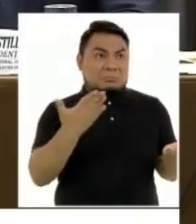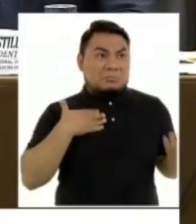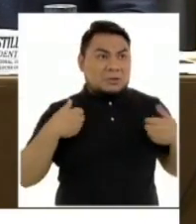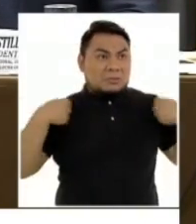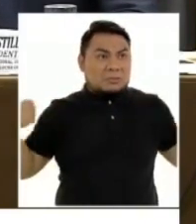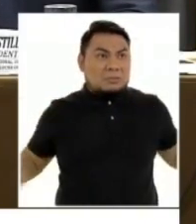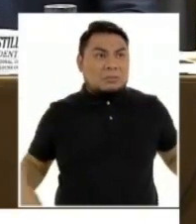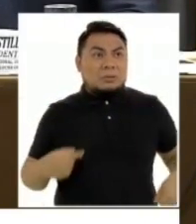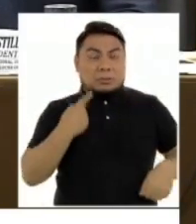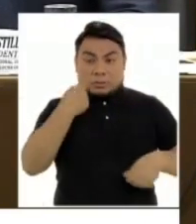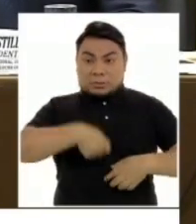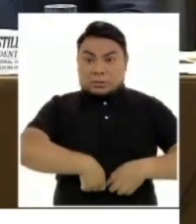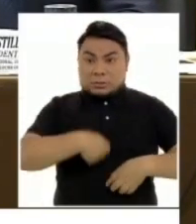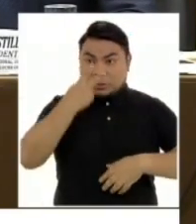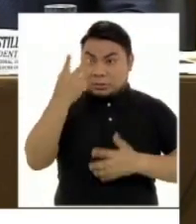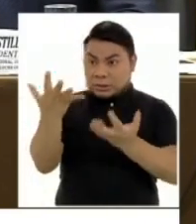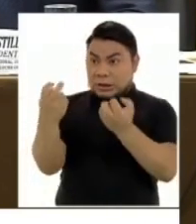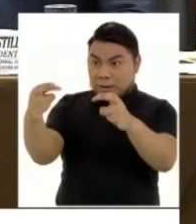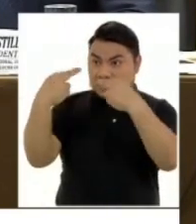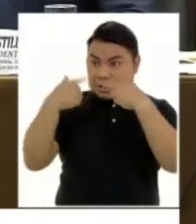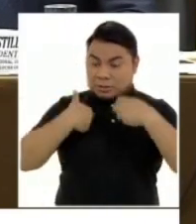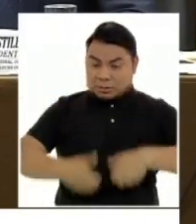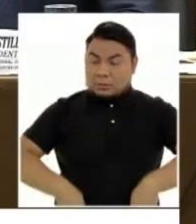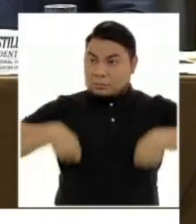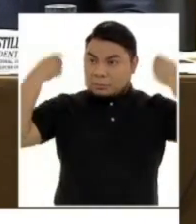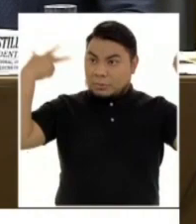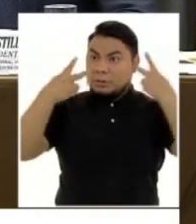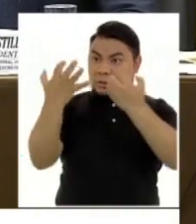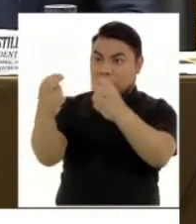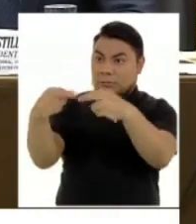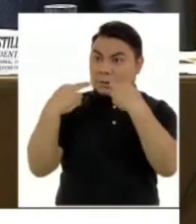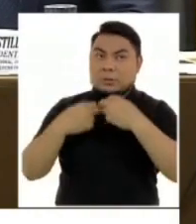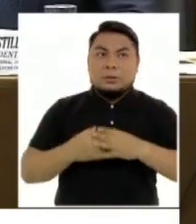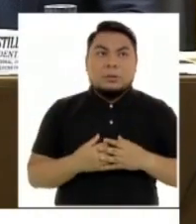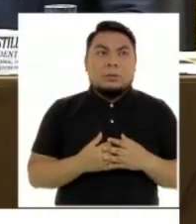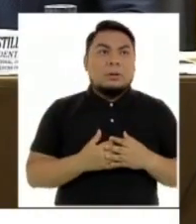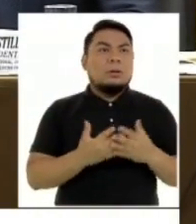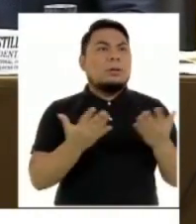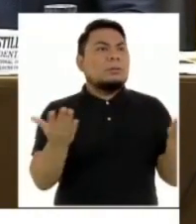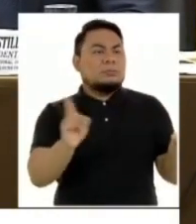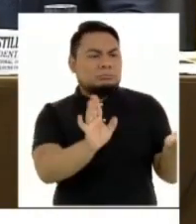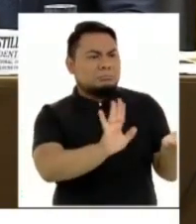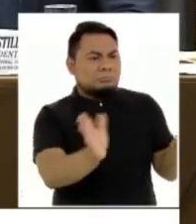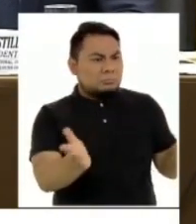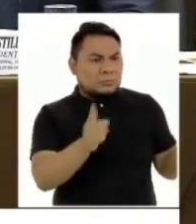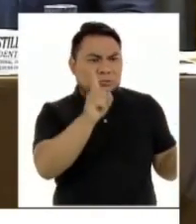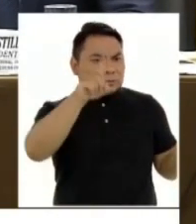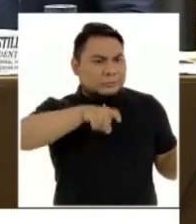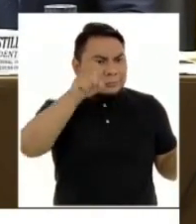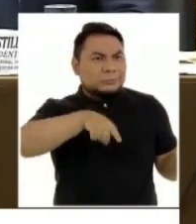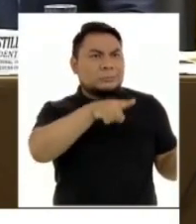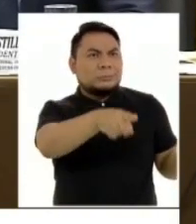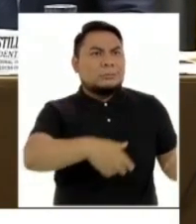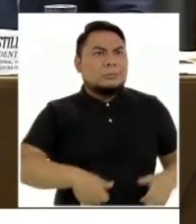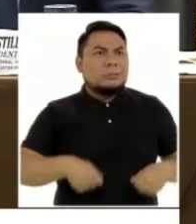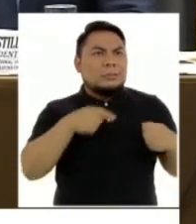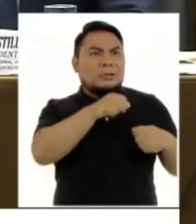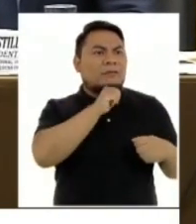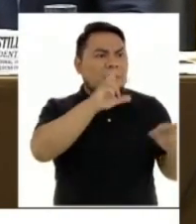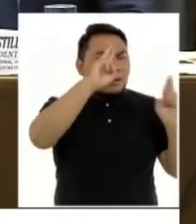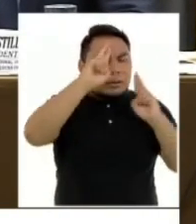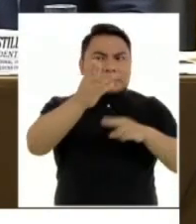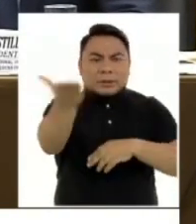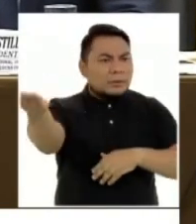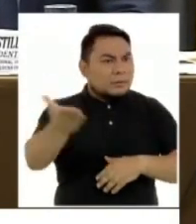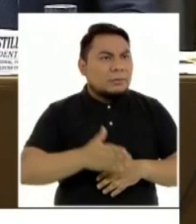polo. ¿Sí? No, en ese caso se le nota. A los otros no se le notaba. Y no necesita, señor, faltarle respeto a nadie. No le